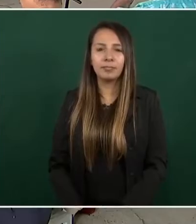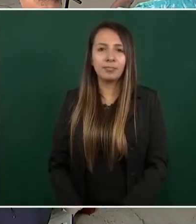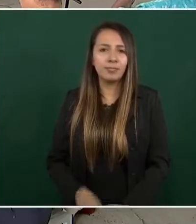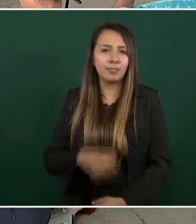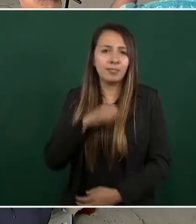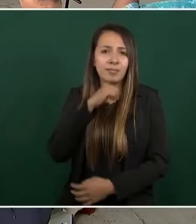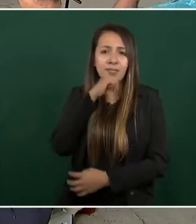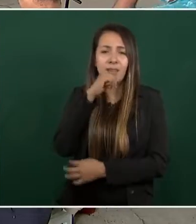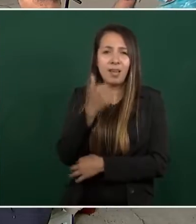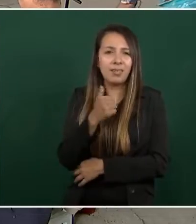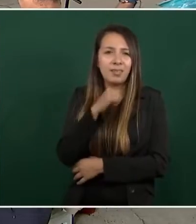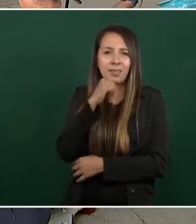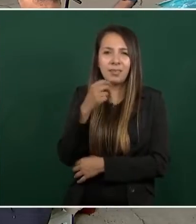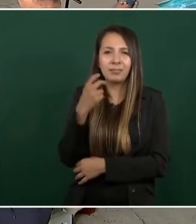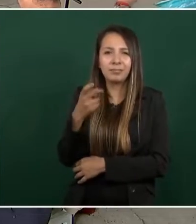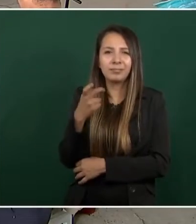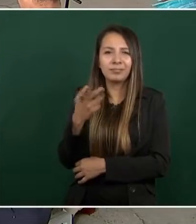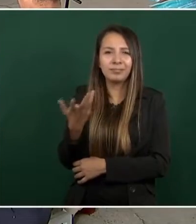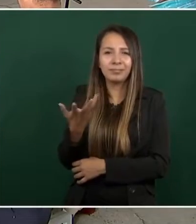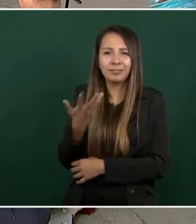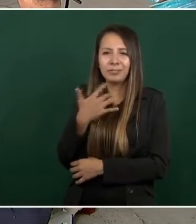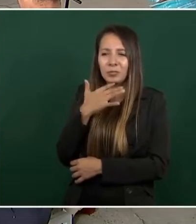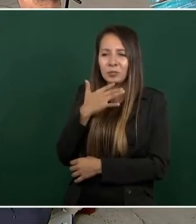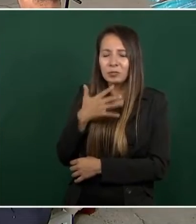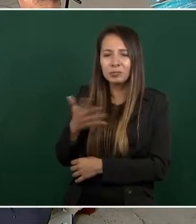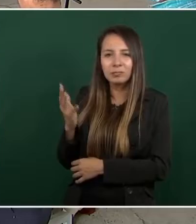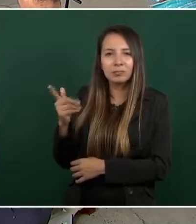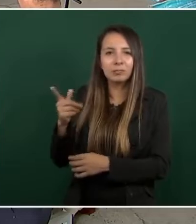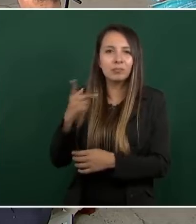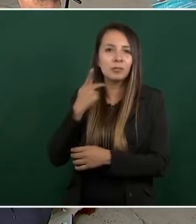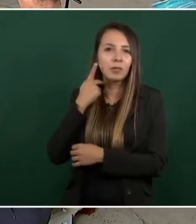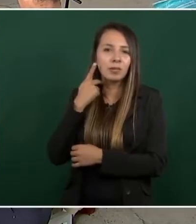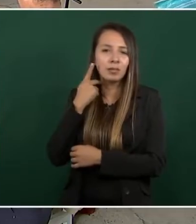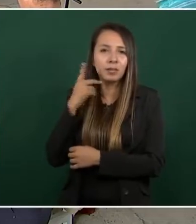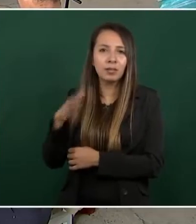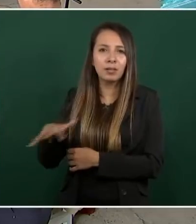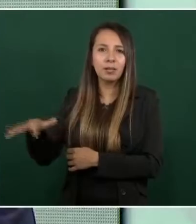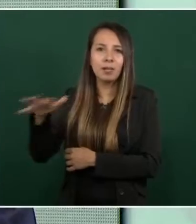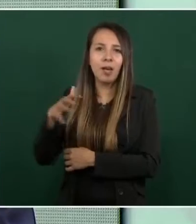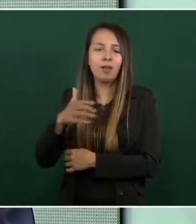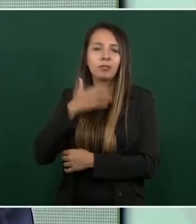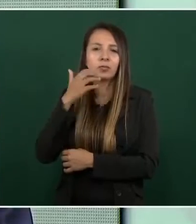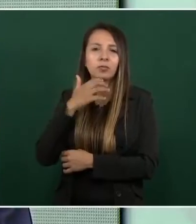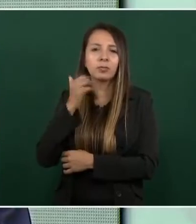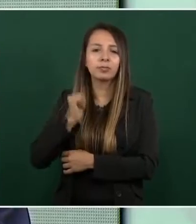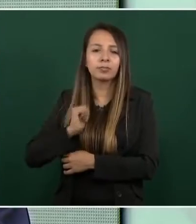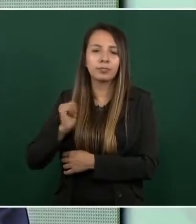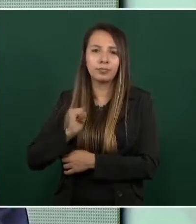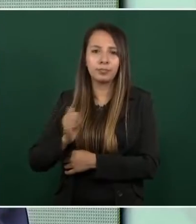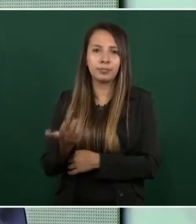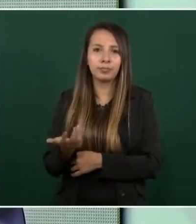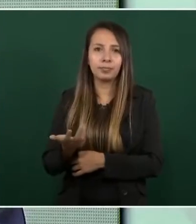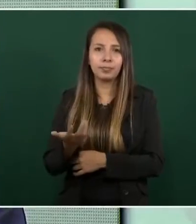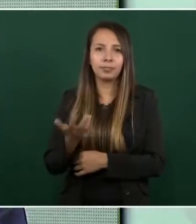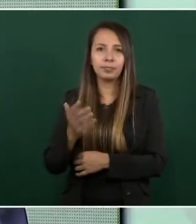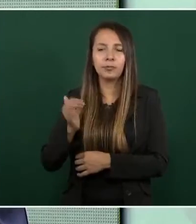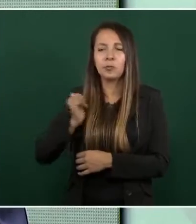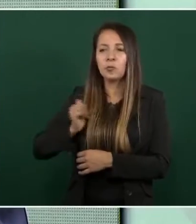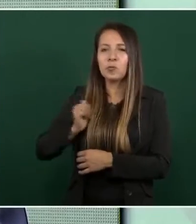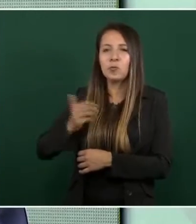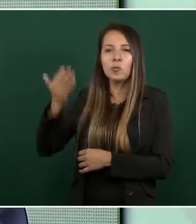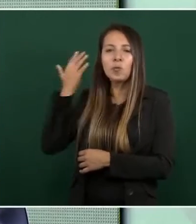nada de esas lacras de la política tradicional del viejo